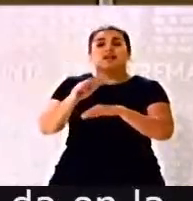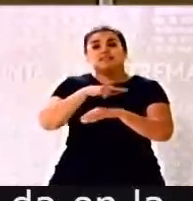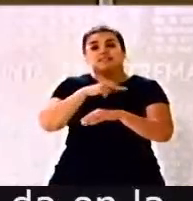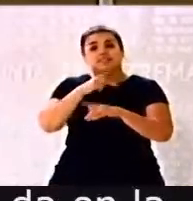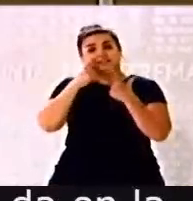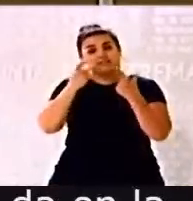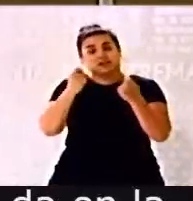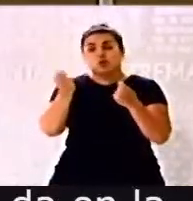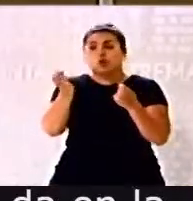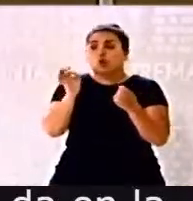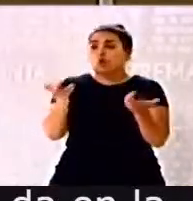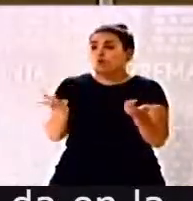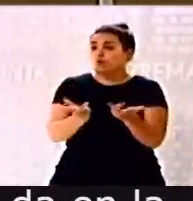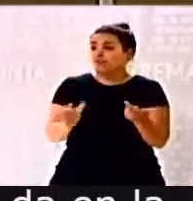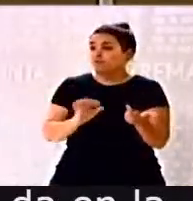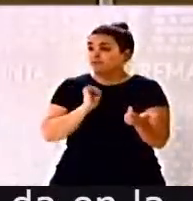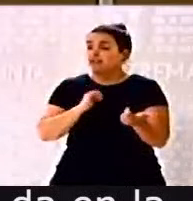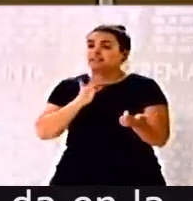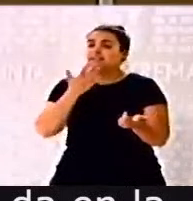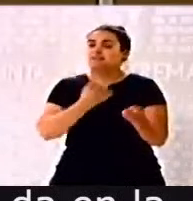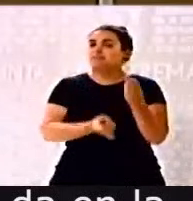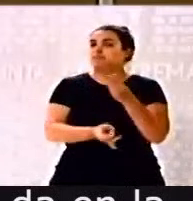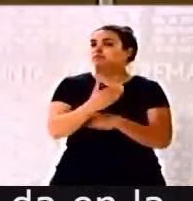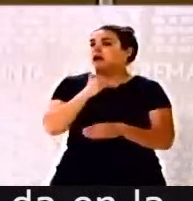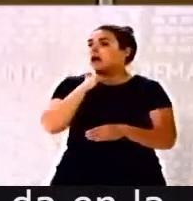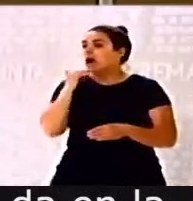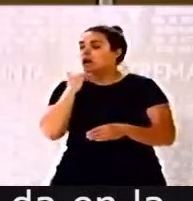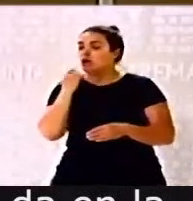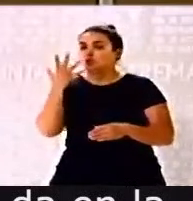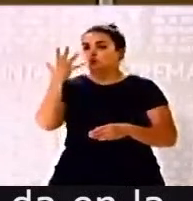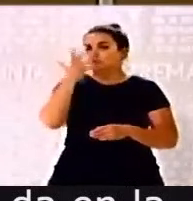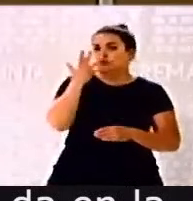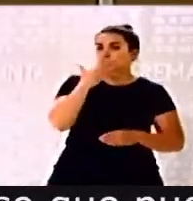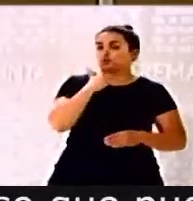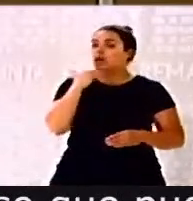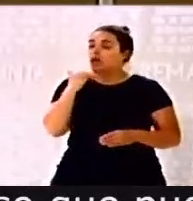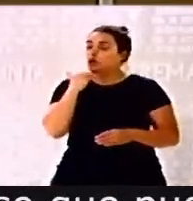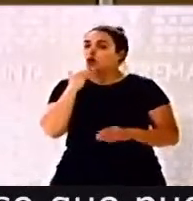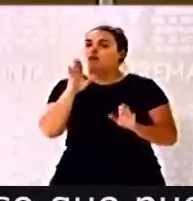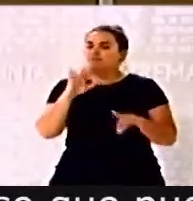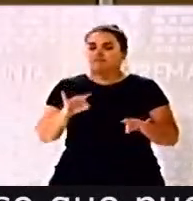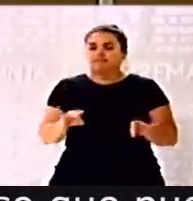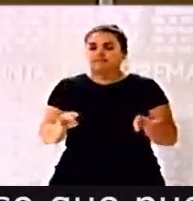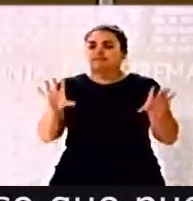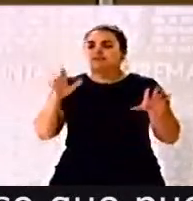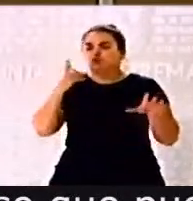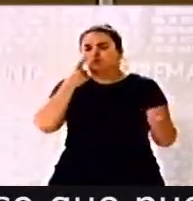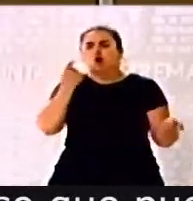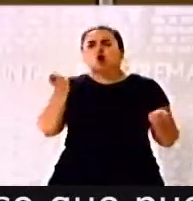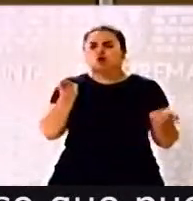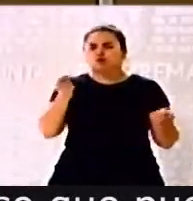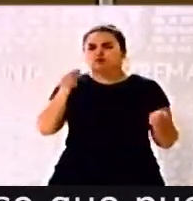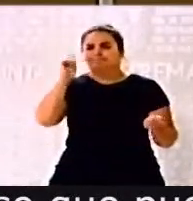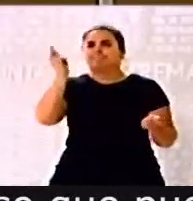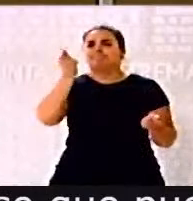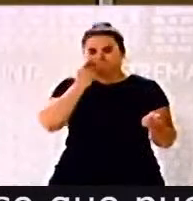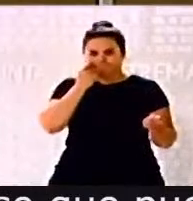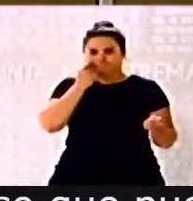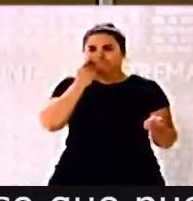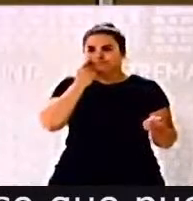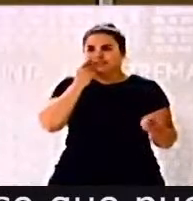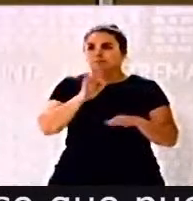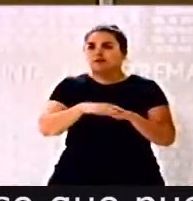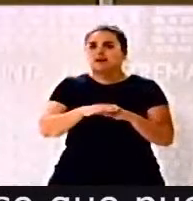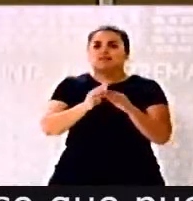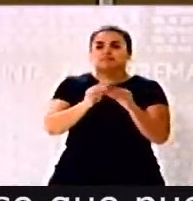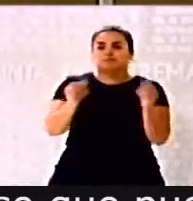hospitalarias algún caso que pueda ser sospechoso, tener mucha sensibilidad para detectar esos sospechosos y que no se nos